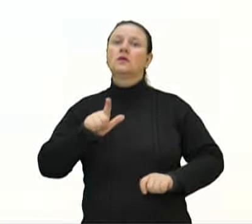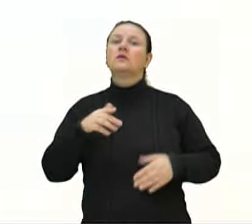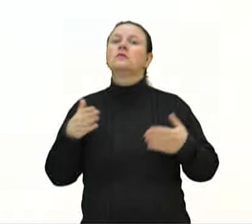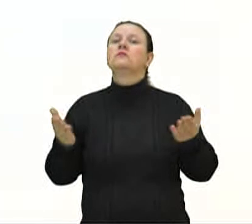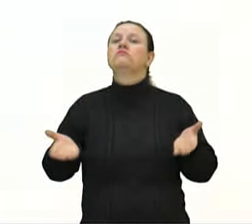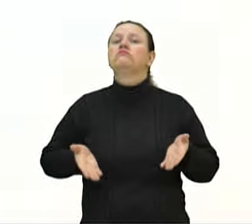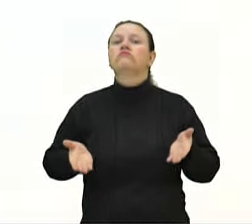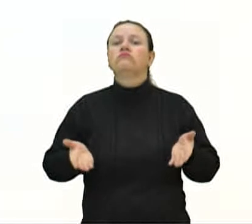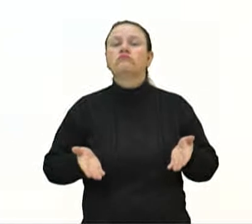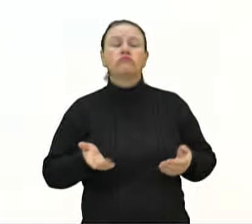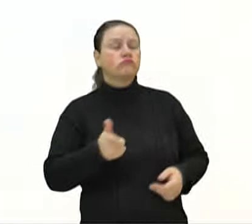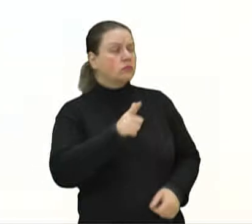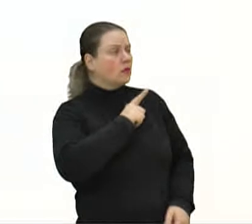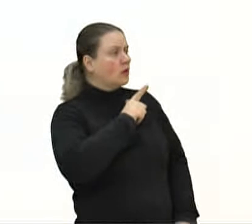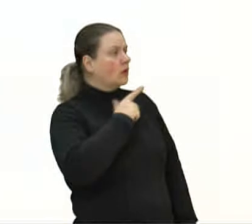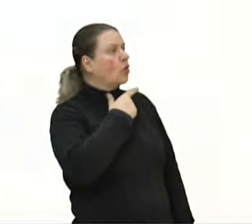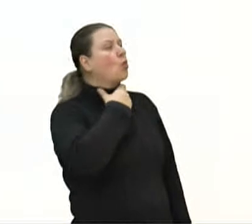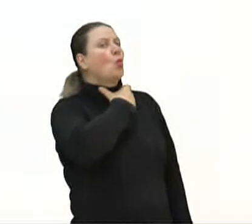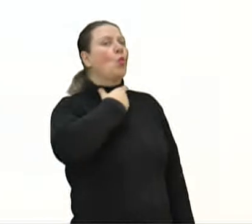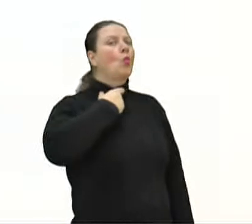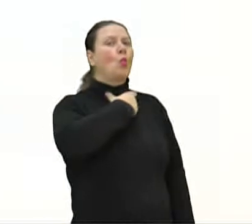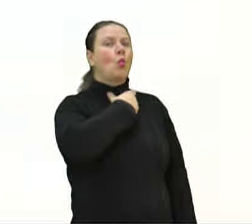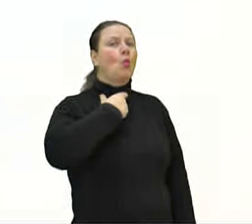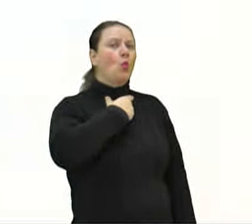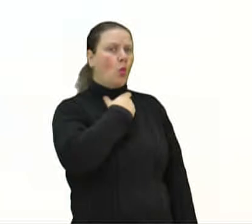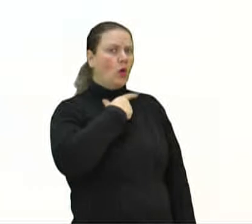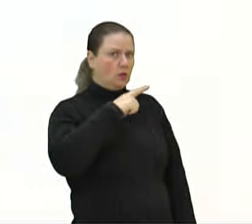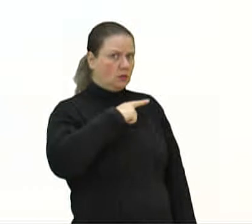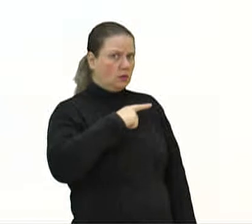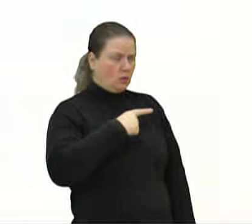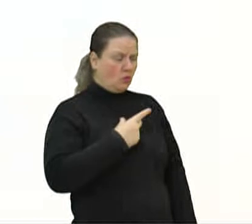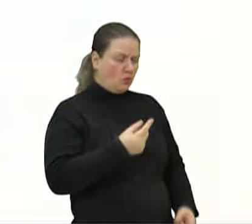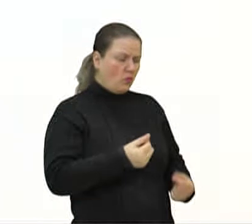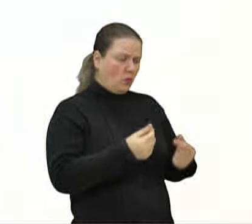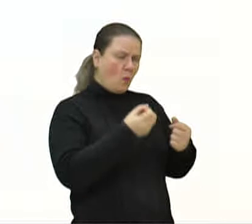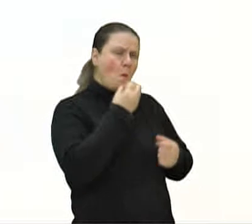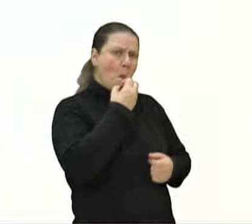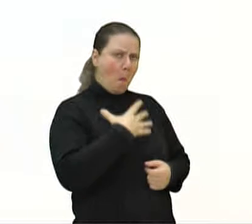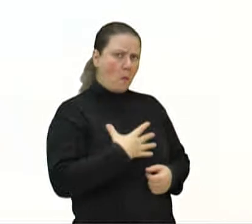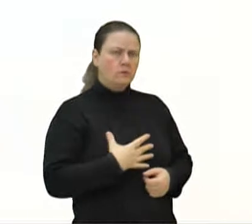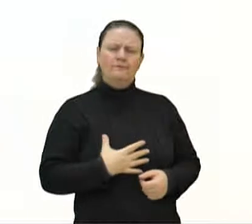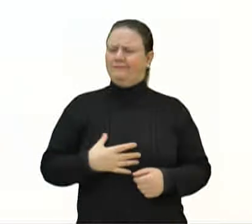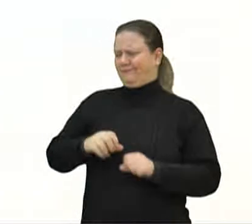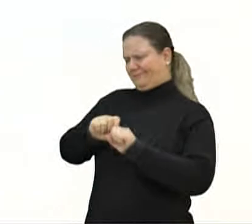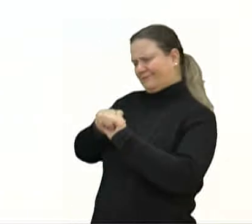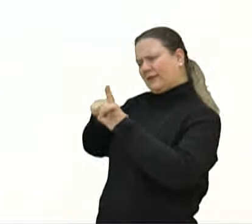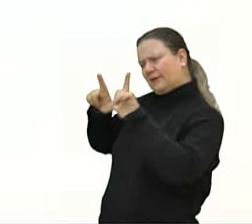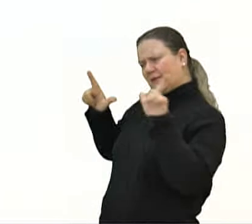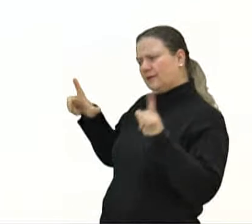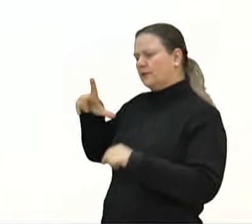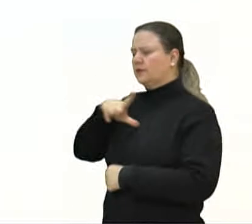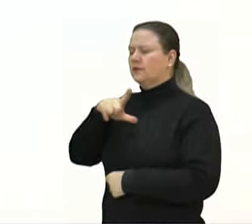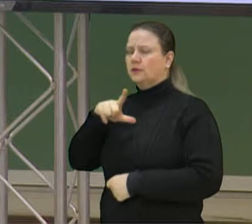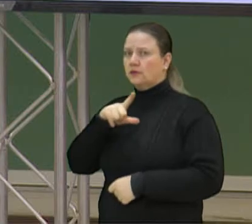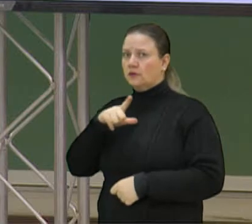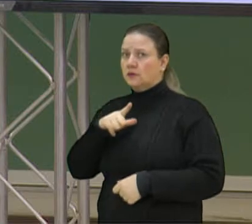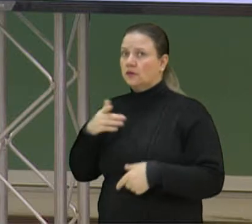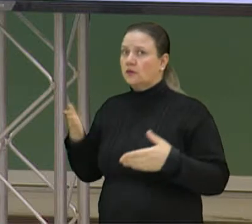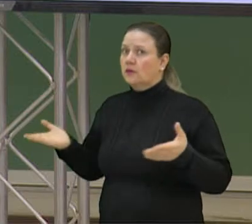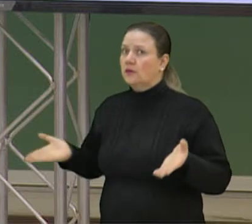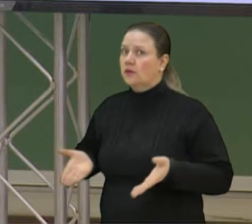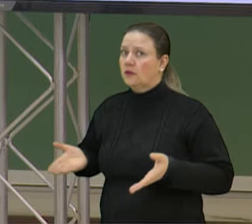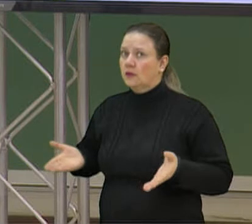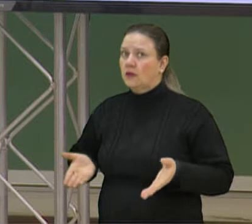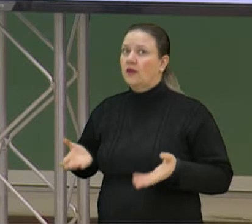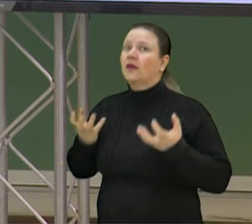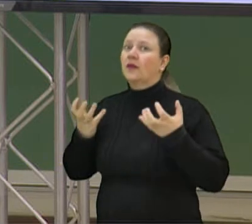corbatas? Tienen un buen precio? E as gravatas, tem um bom preço? Por supuesto, claro. Entonces me gustan las de